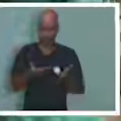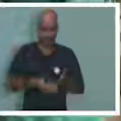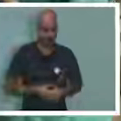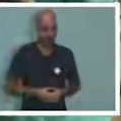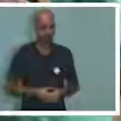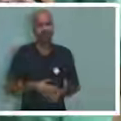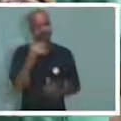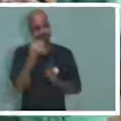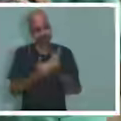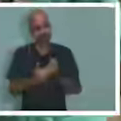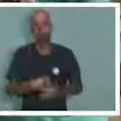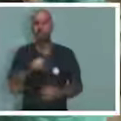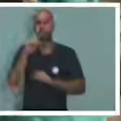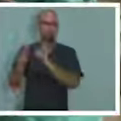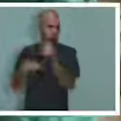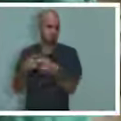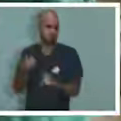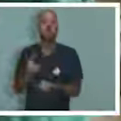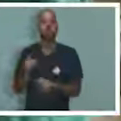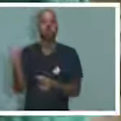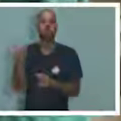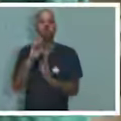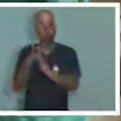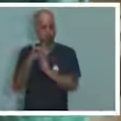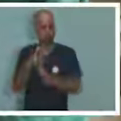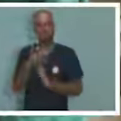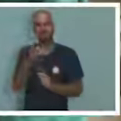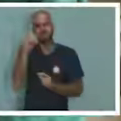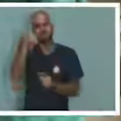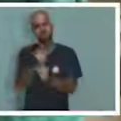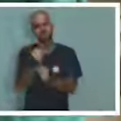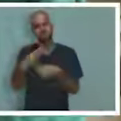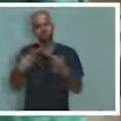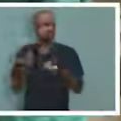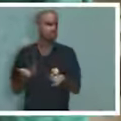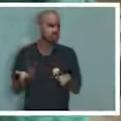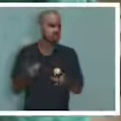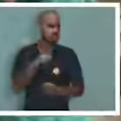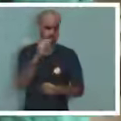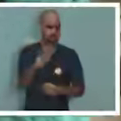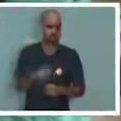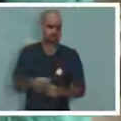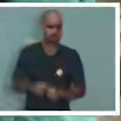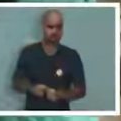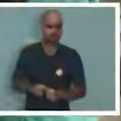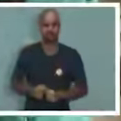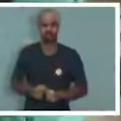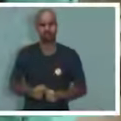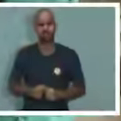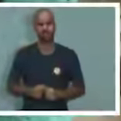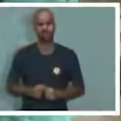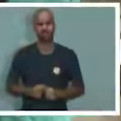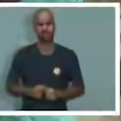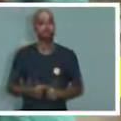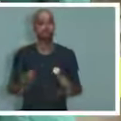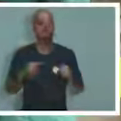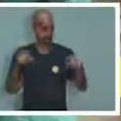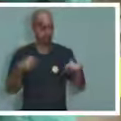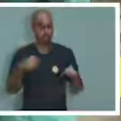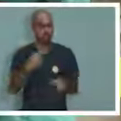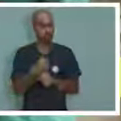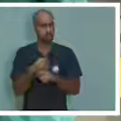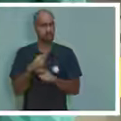Daniel, conversemos un poco acerca de tu rutina de trabajo. ¿En qué consiste esa rutina de trabajo aquí en El Jiwe? Bueno, aquí en El Jiwe yo soy el técnico veterinario